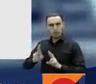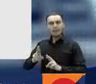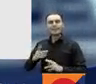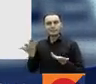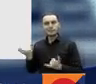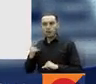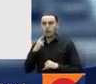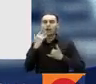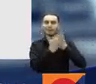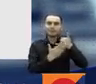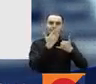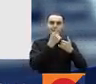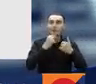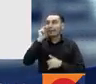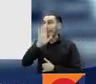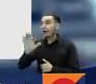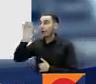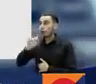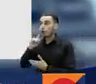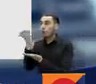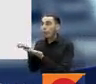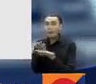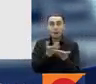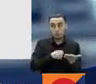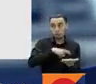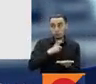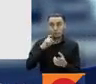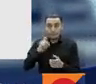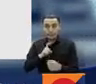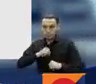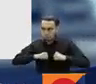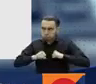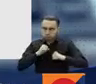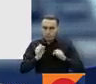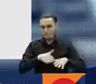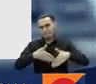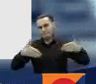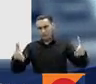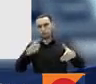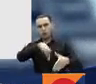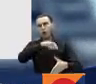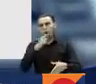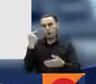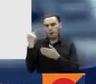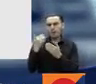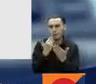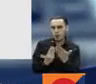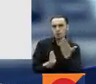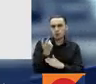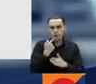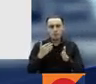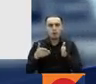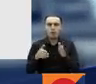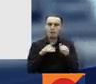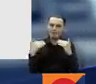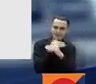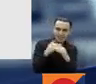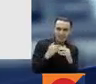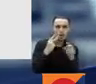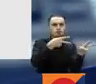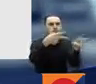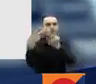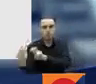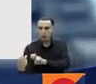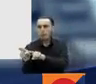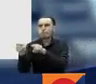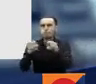al departamento y a la nación aquellas que necesitan una intervención mucho más grande, como es hacer nuevo trazado de vías, puentes peatonales